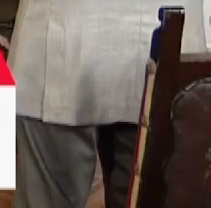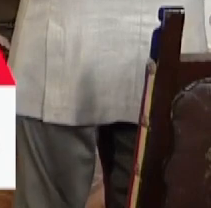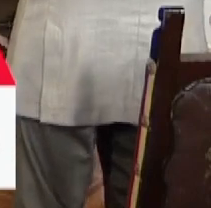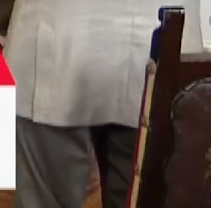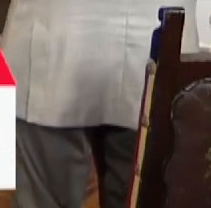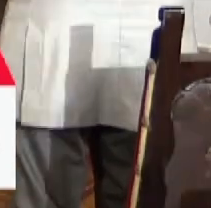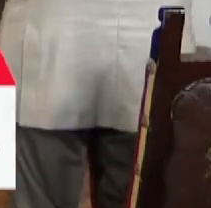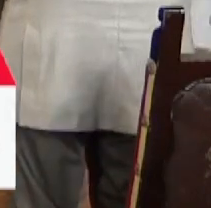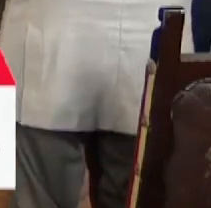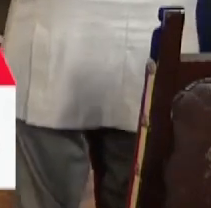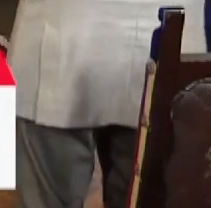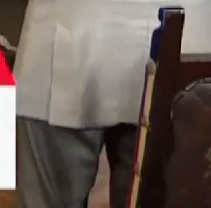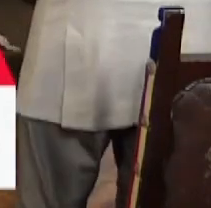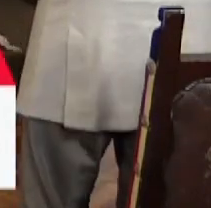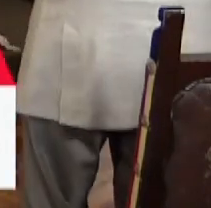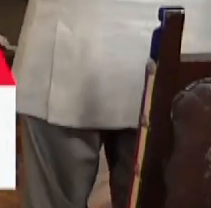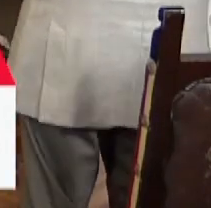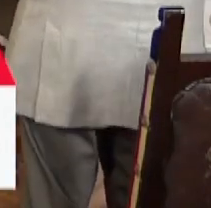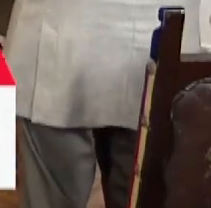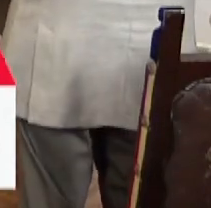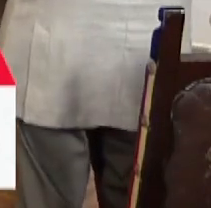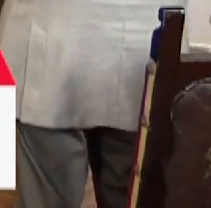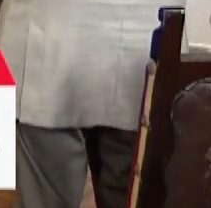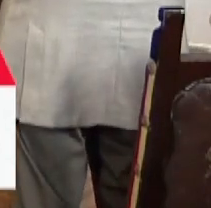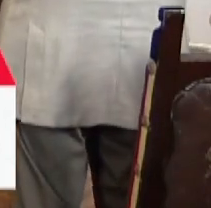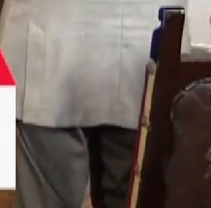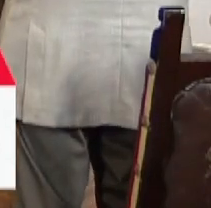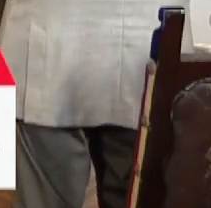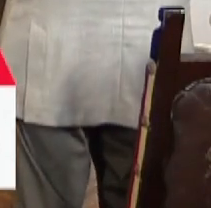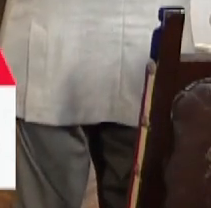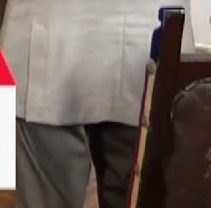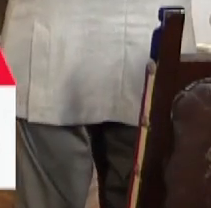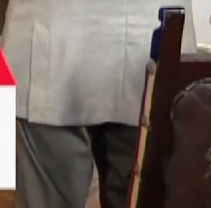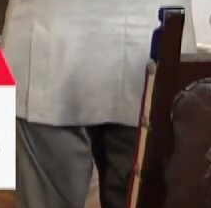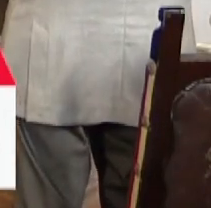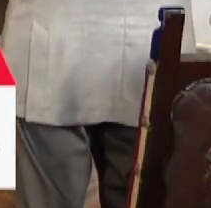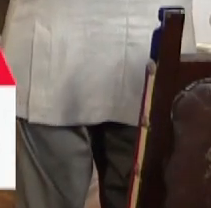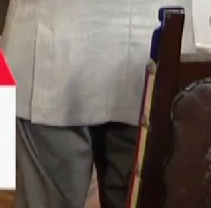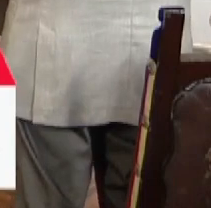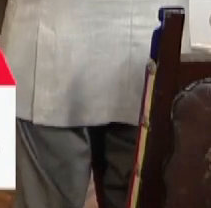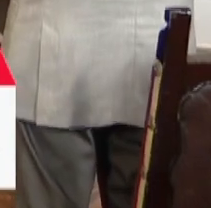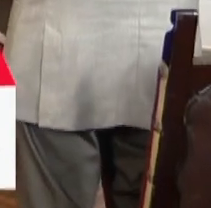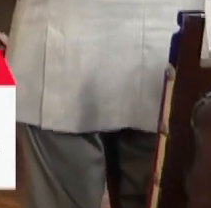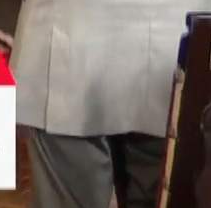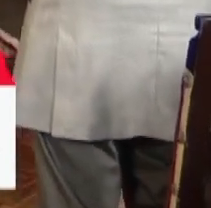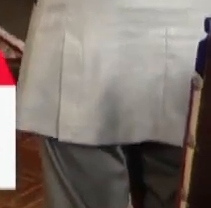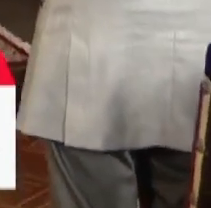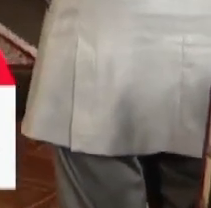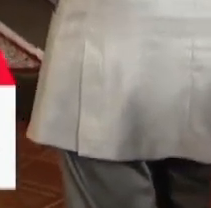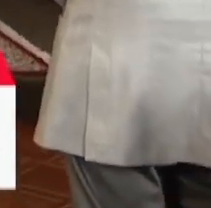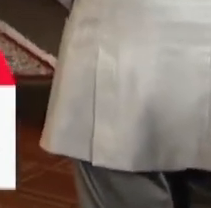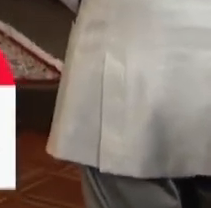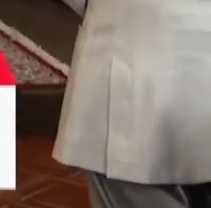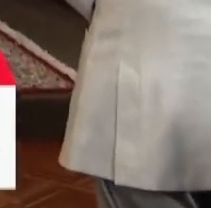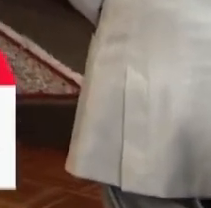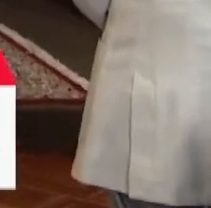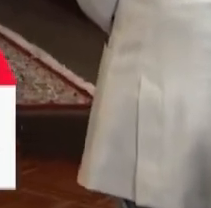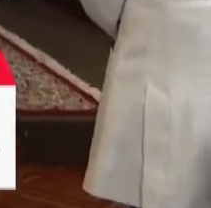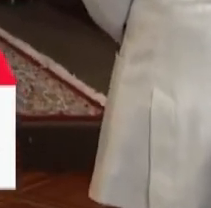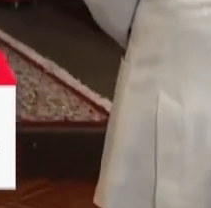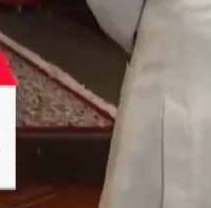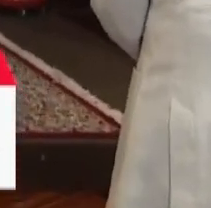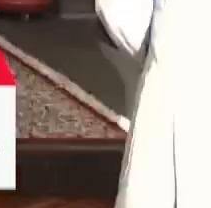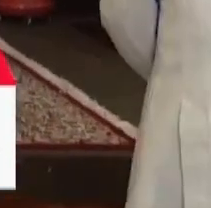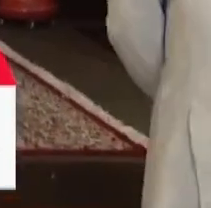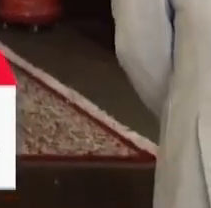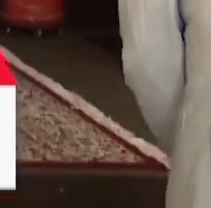Boluarte, acompañada por los ministros de Energía y Minas, Óscar Vera, y el ministro de Economía y Finanzas,